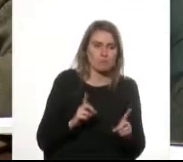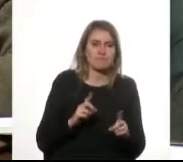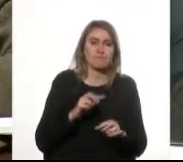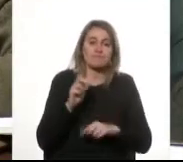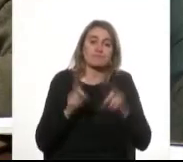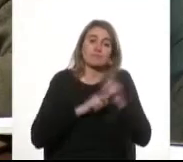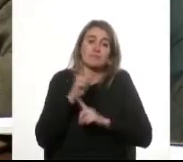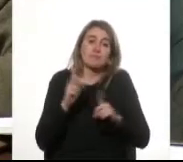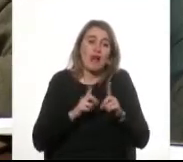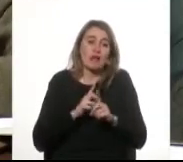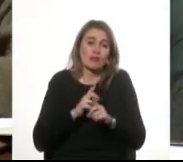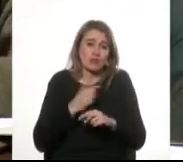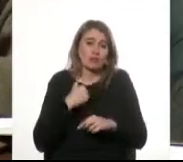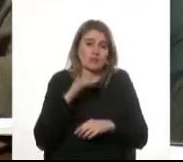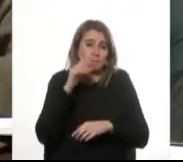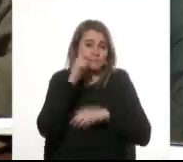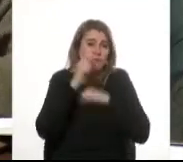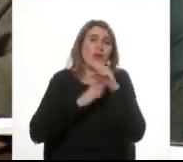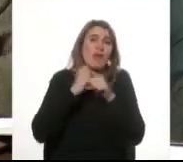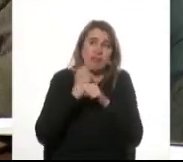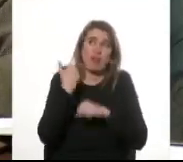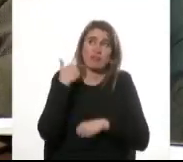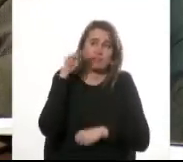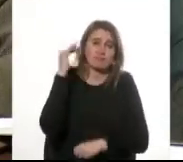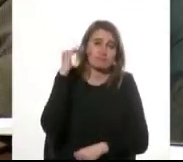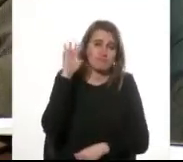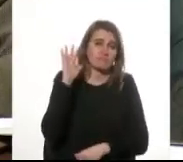Algunos pocos veteranos teníamos viejas